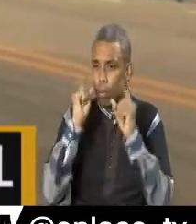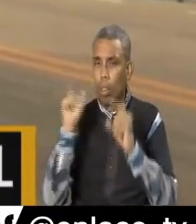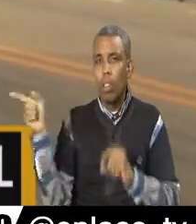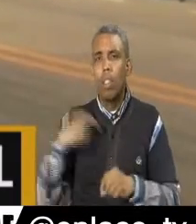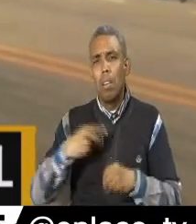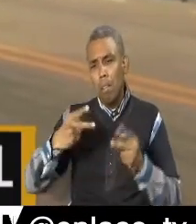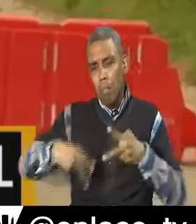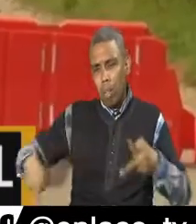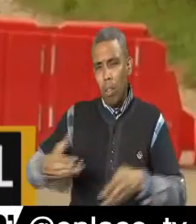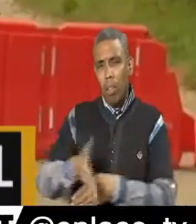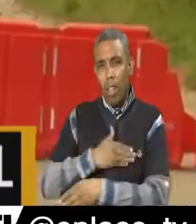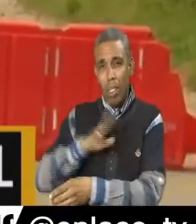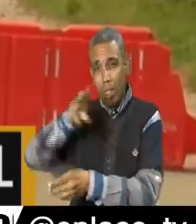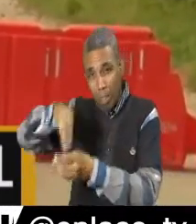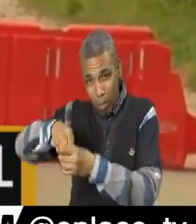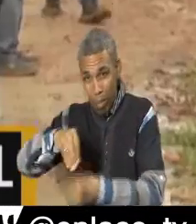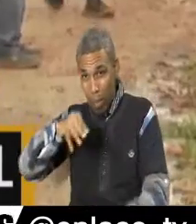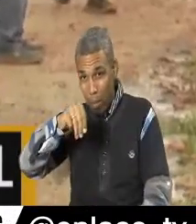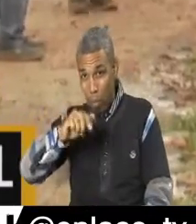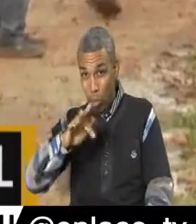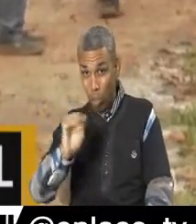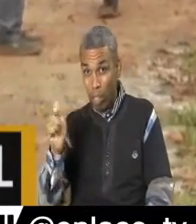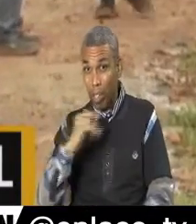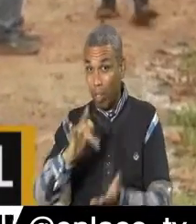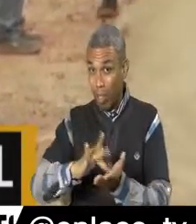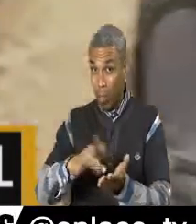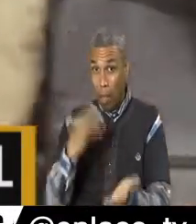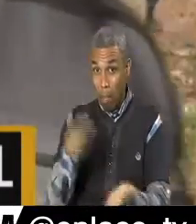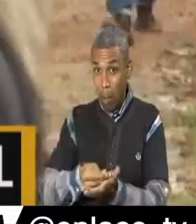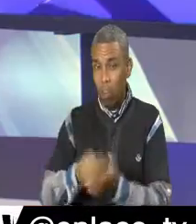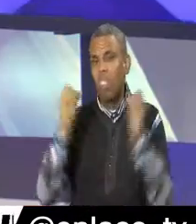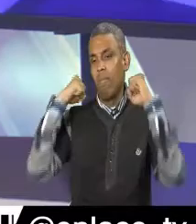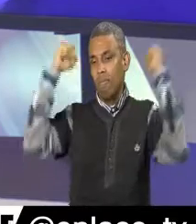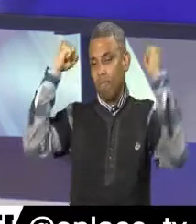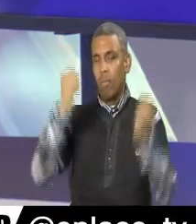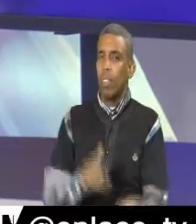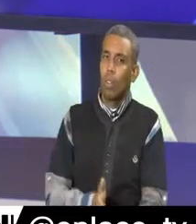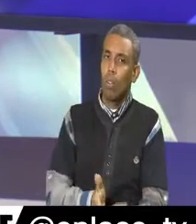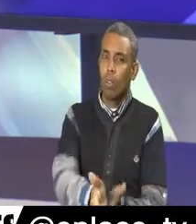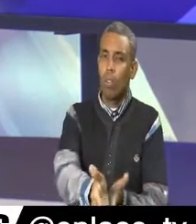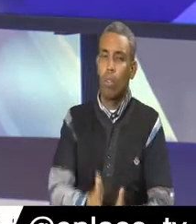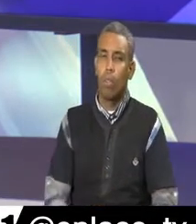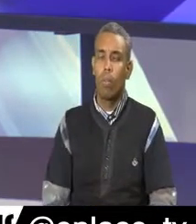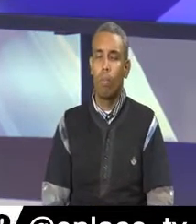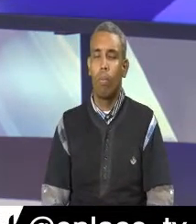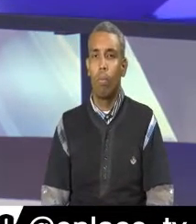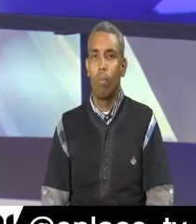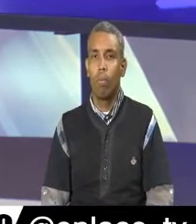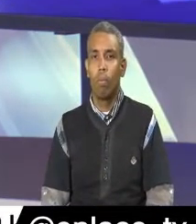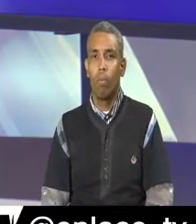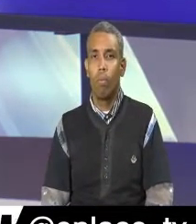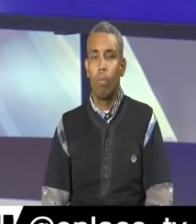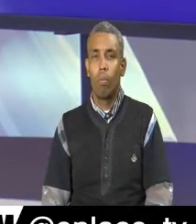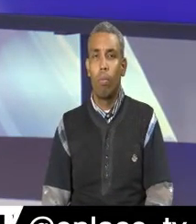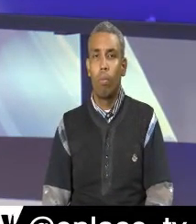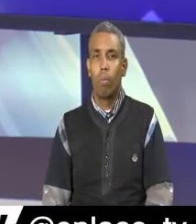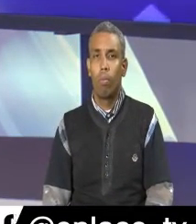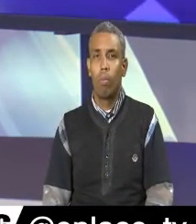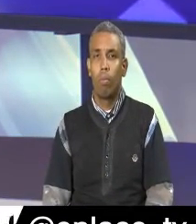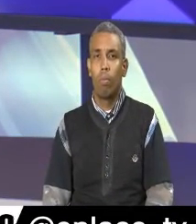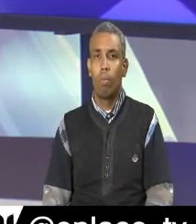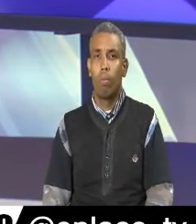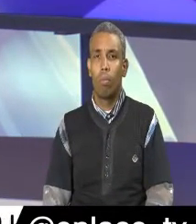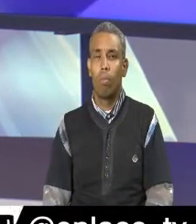Bermeja Bucaramanga, presionando el pago de sus servicios prestados. Y en las próximas horas se realizarán las exequias